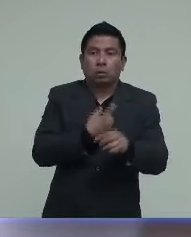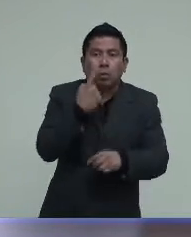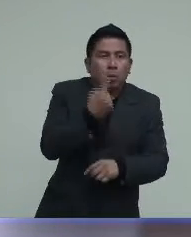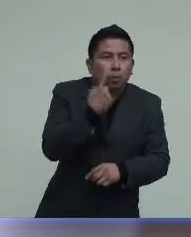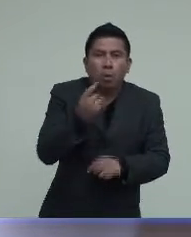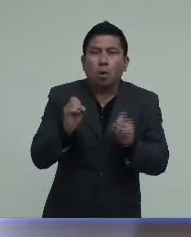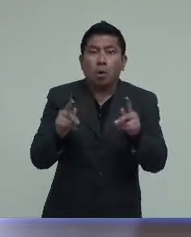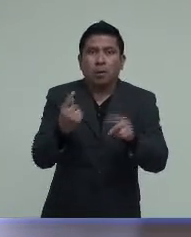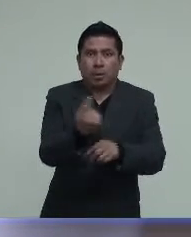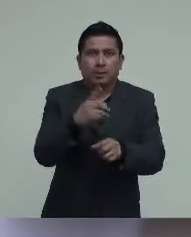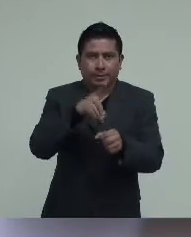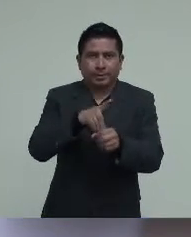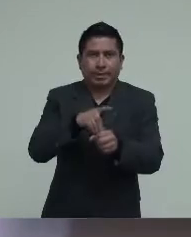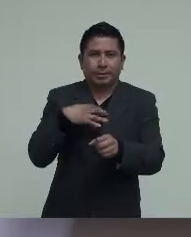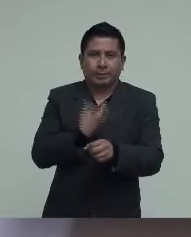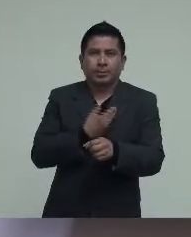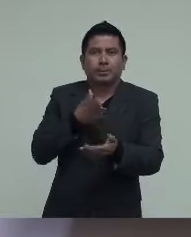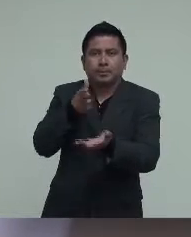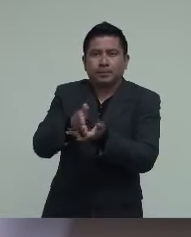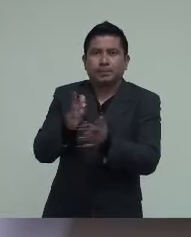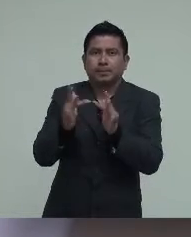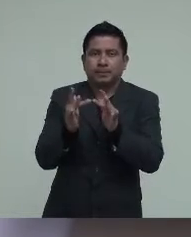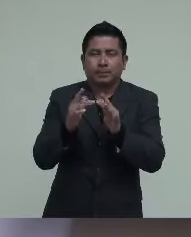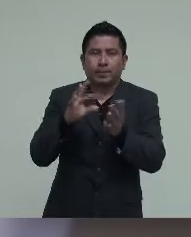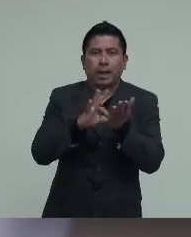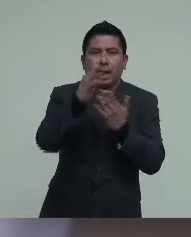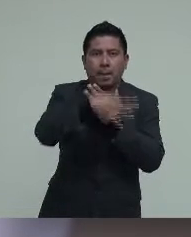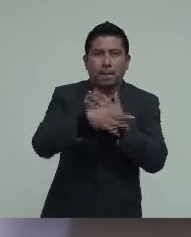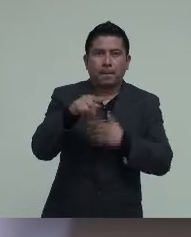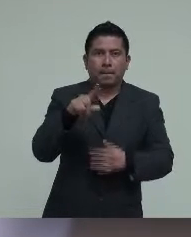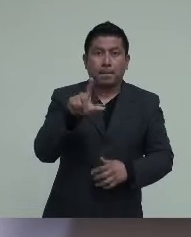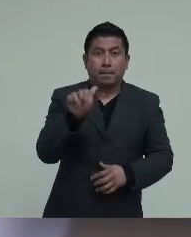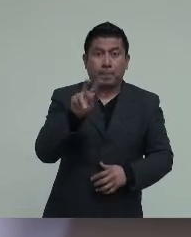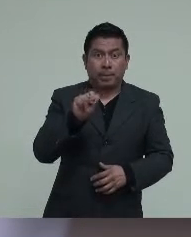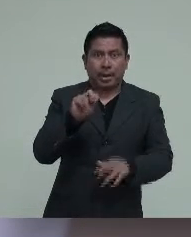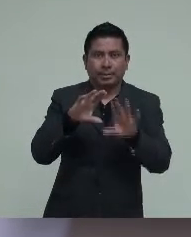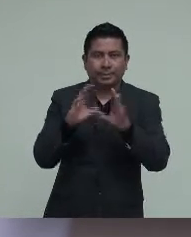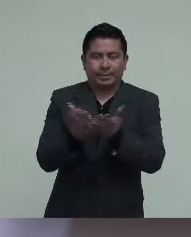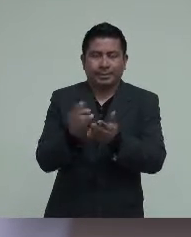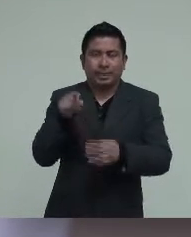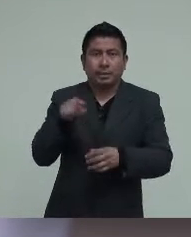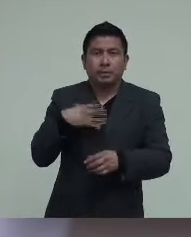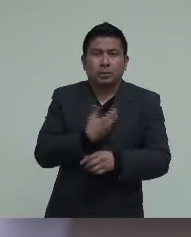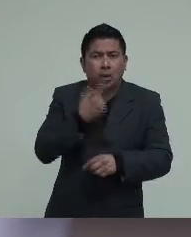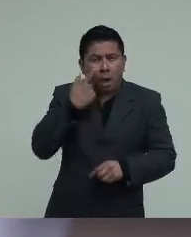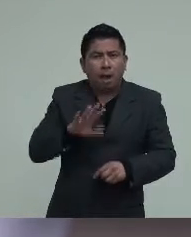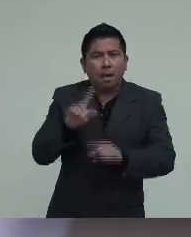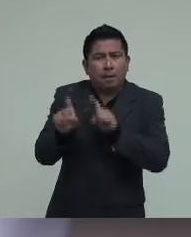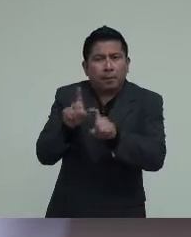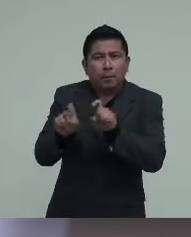con esas capacidades y darles las oportunidades. Fue así que nos acercamos a Plan, ¿verdad? Para ver si podíamos